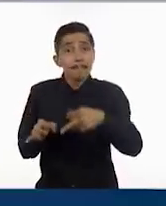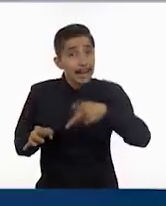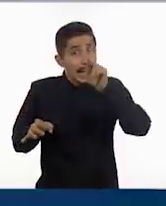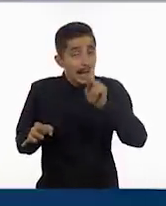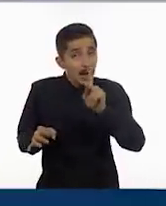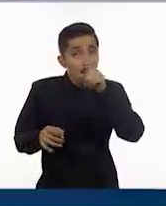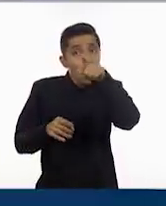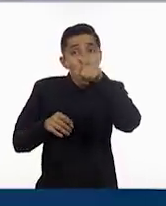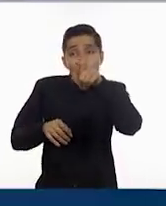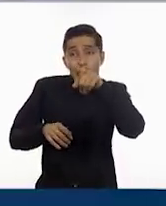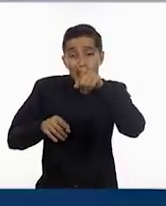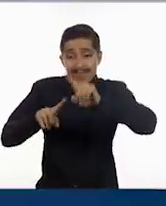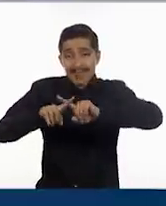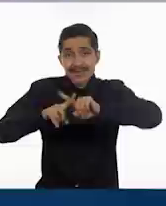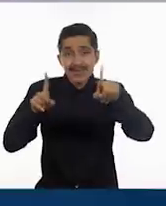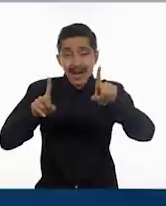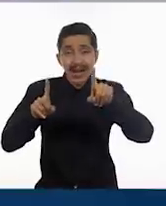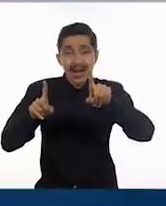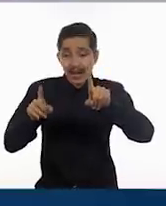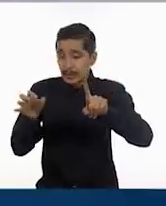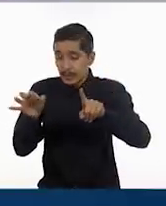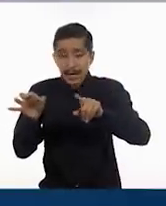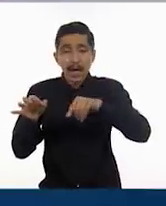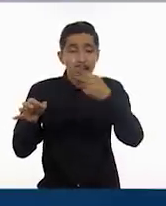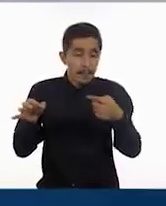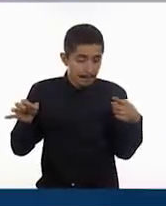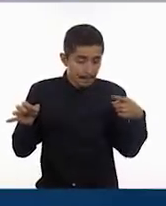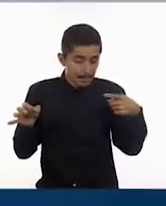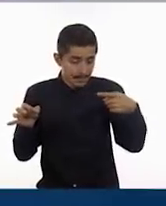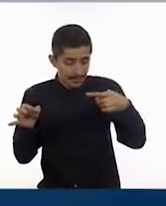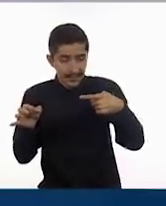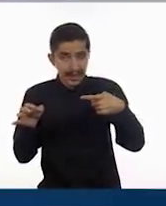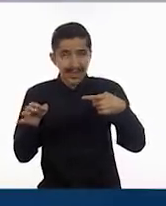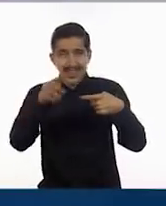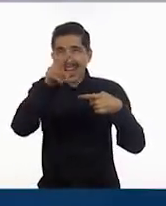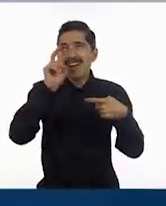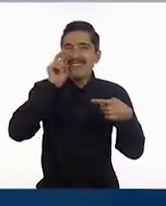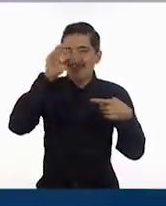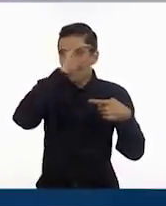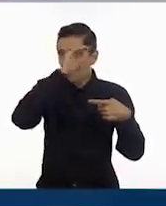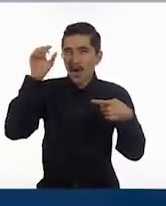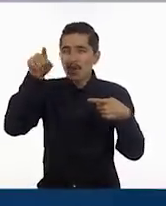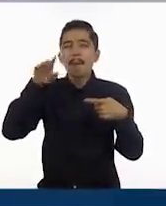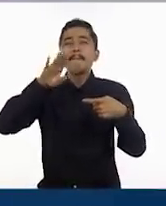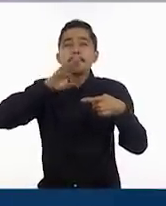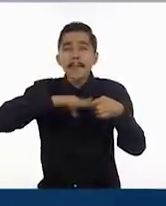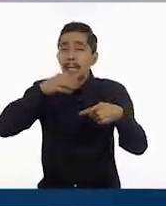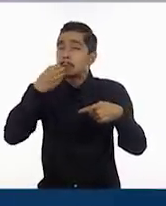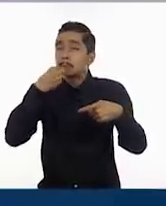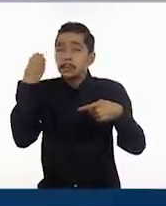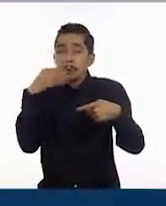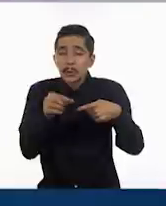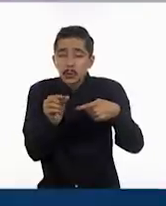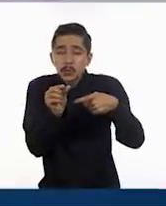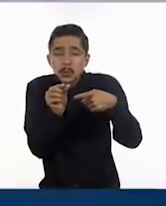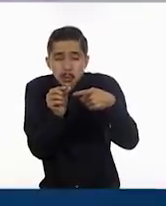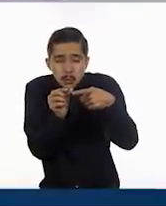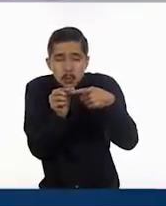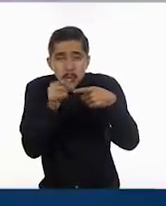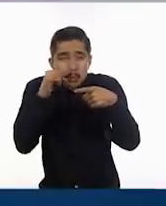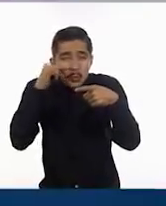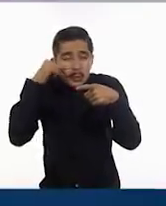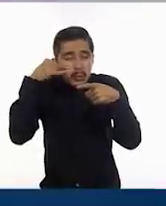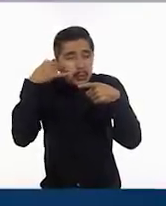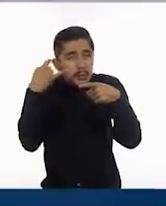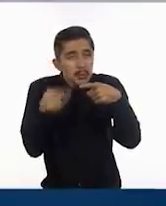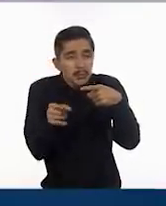vemos que a comparación del óvulo, bueno, los espermatozoides, y también lo pudimos apreciar un poco en la fotografía, son más pequeños. Sí. Y como les hice mención, tenía